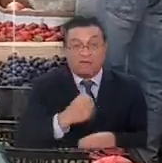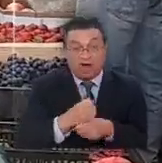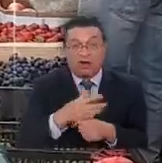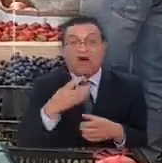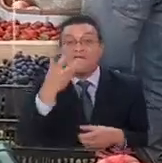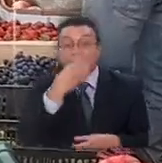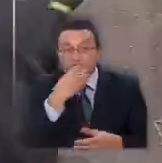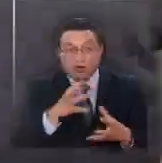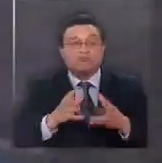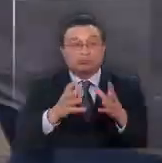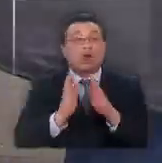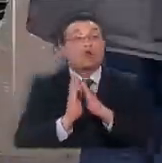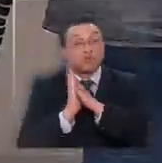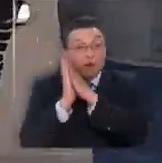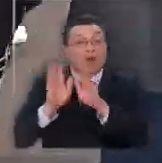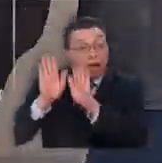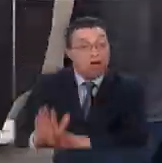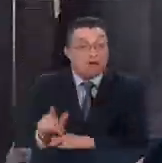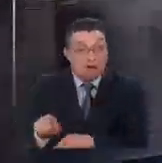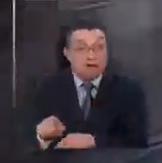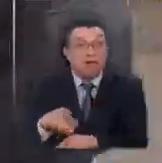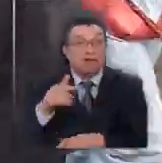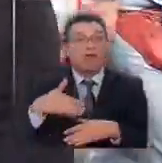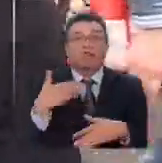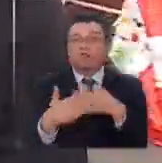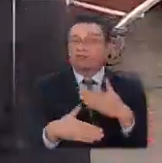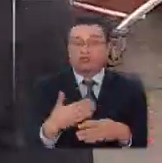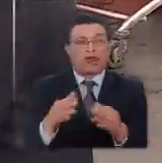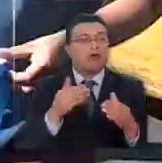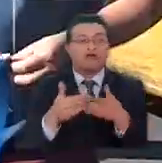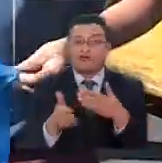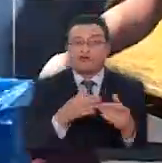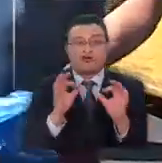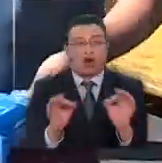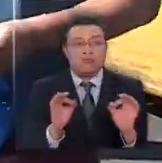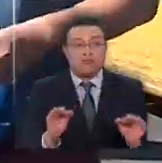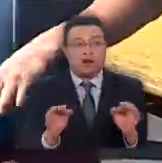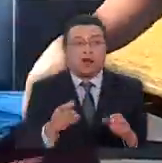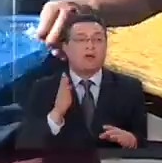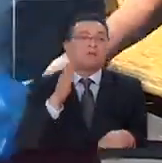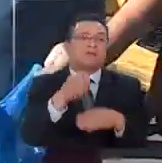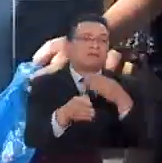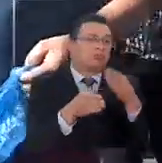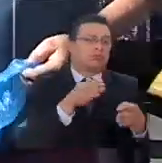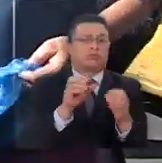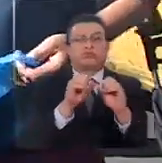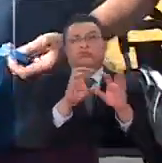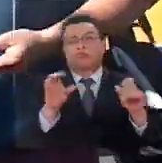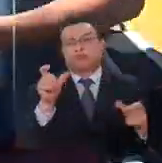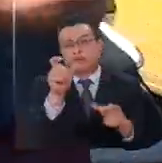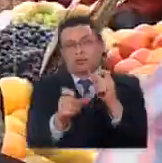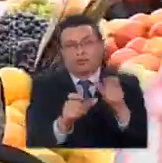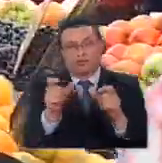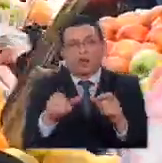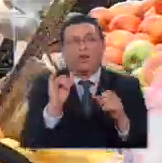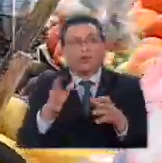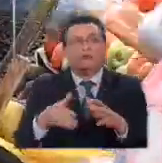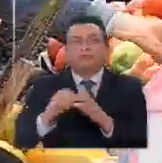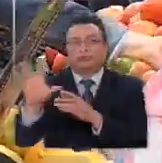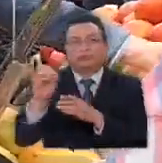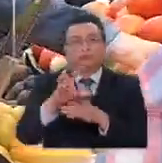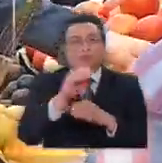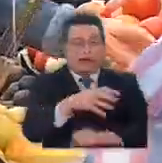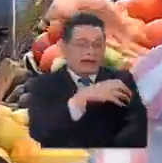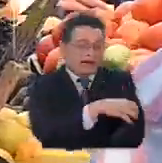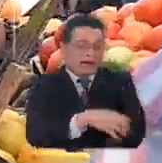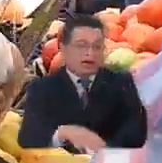fruta, incluso duerme. Un recinto que ha funcionado con normalidad, hasta donde llegan miles de personas y desde donde salen productos a varias